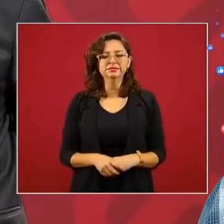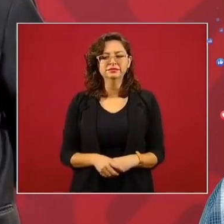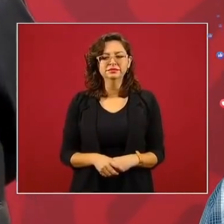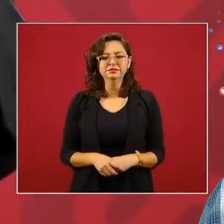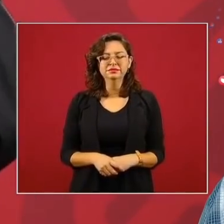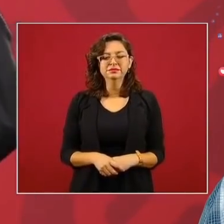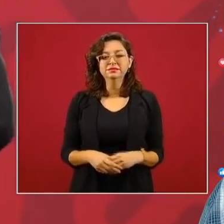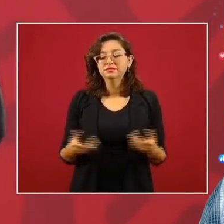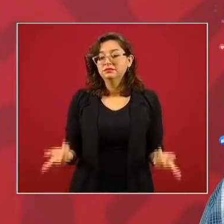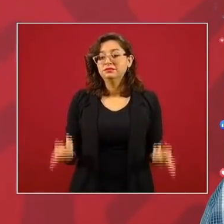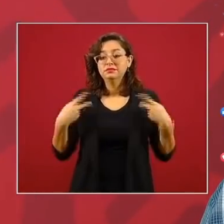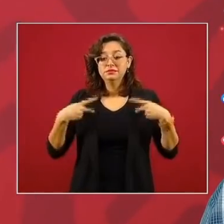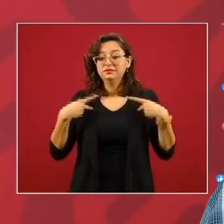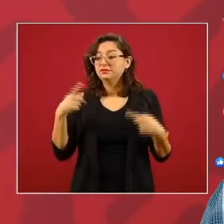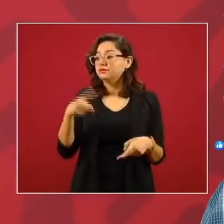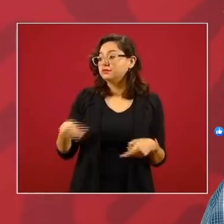La mayoría,